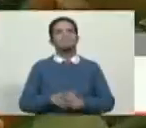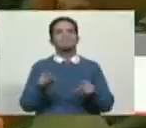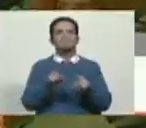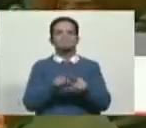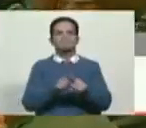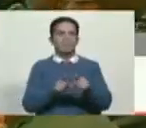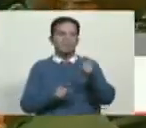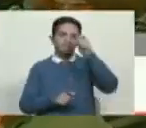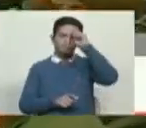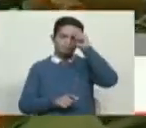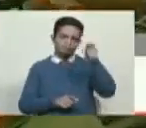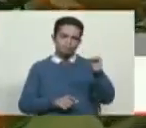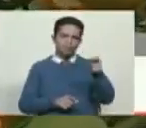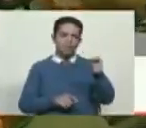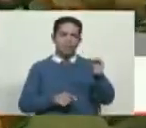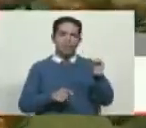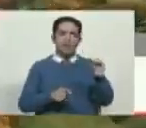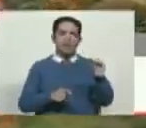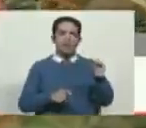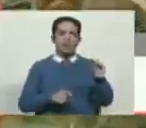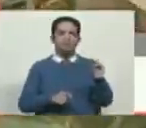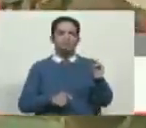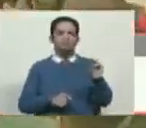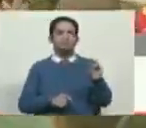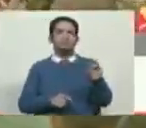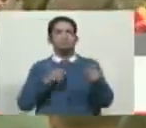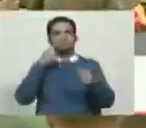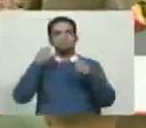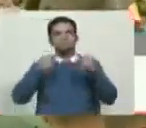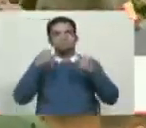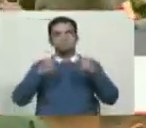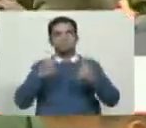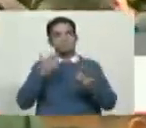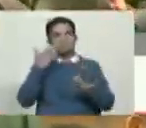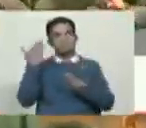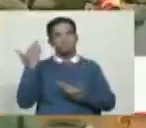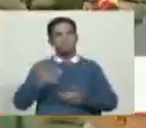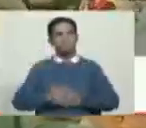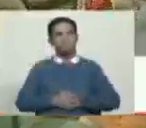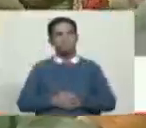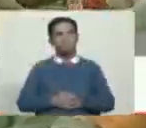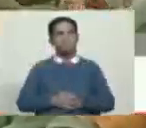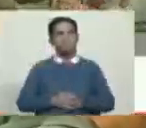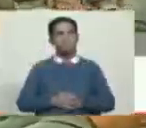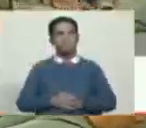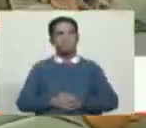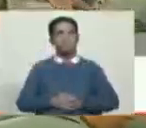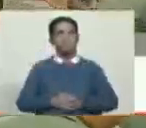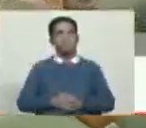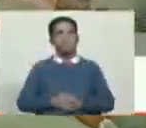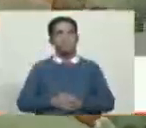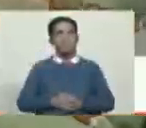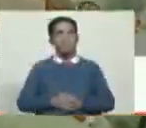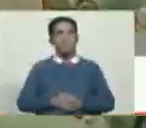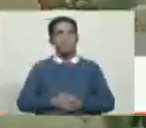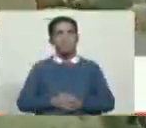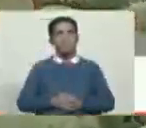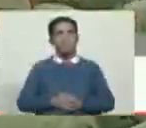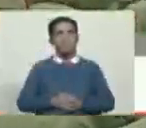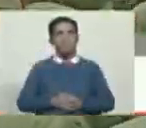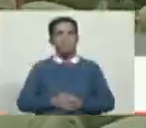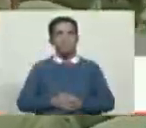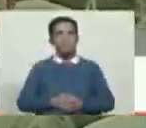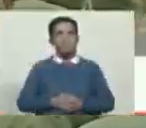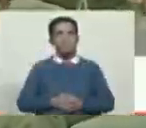los soldados de la patria al trote en este encuentro que se desarrolla a esta hora, desde